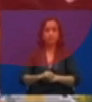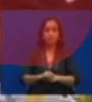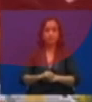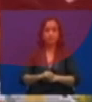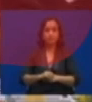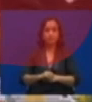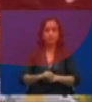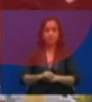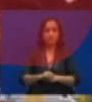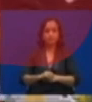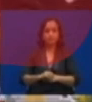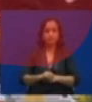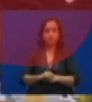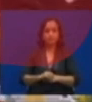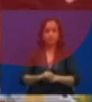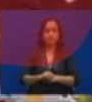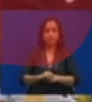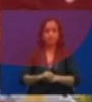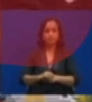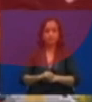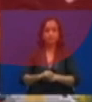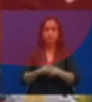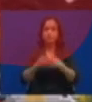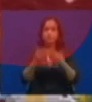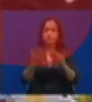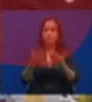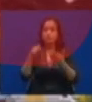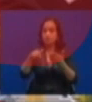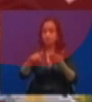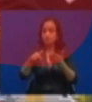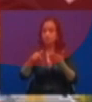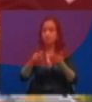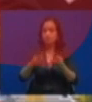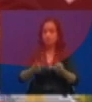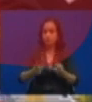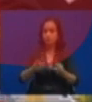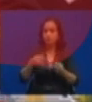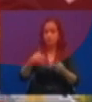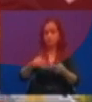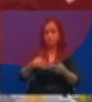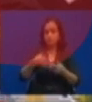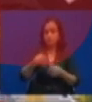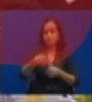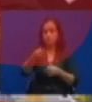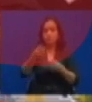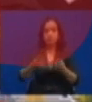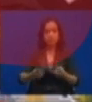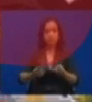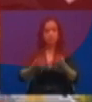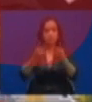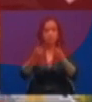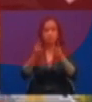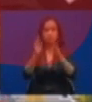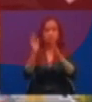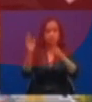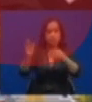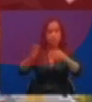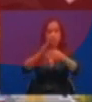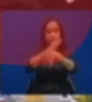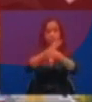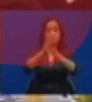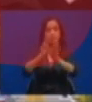lo que se está viviendo en estos momentos en el mundo